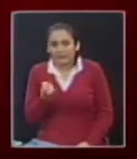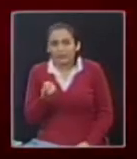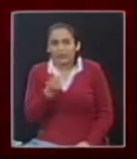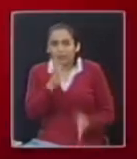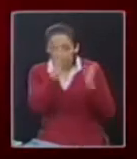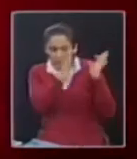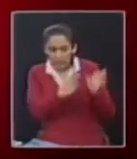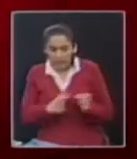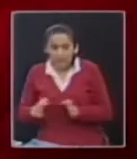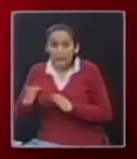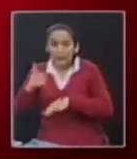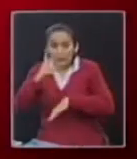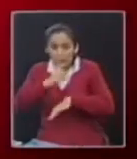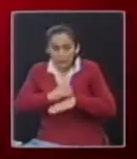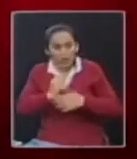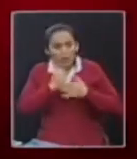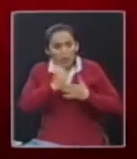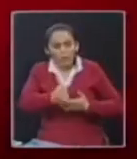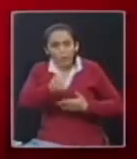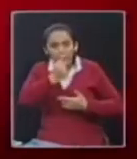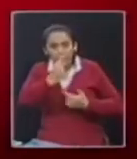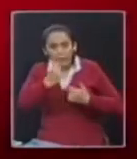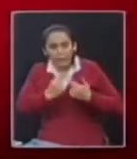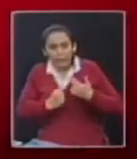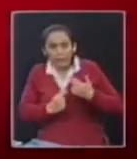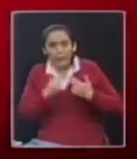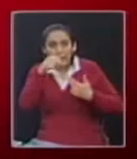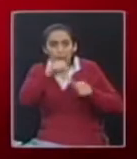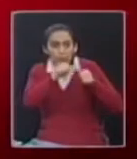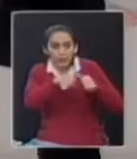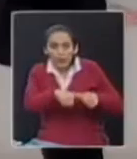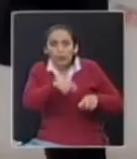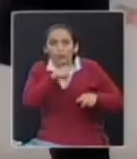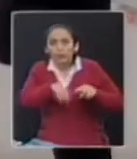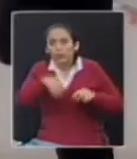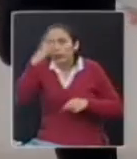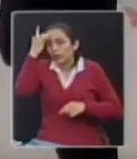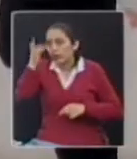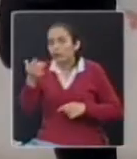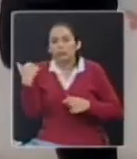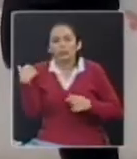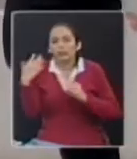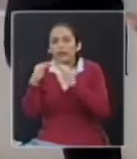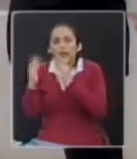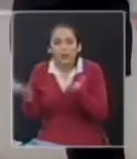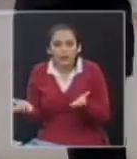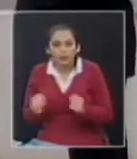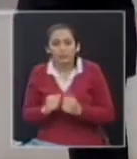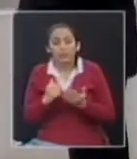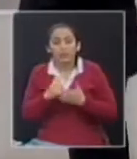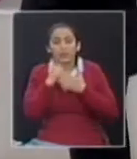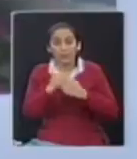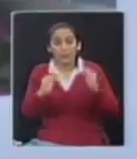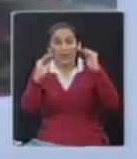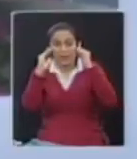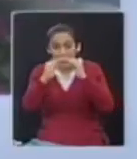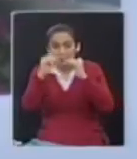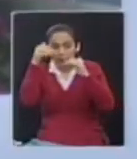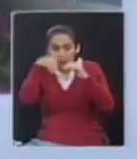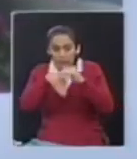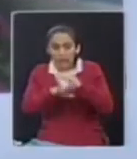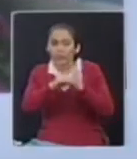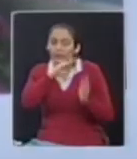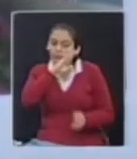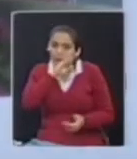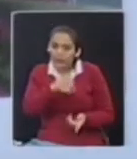tratamiento porque no tienen dónde hospedarse, no tienen la comida necesaria. Alojamiento, alimentación y otros servicios para quienes llegan de